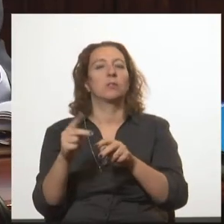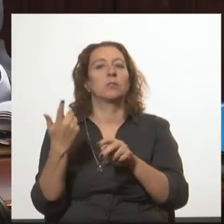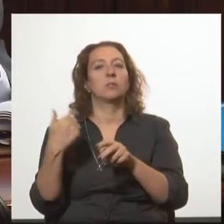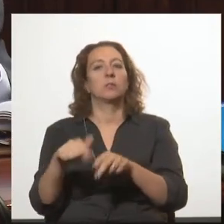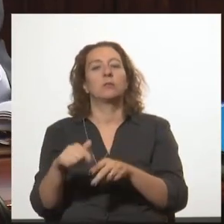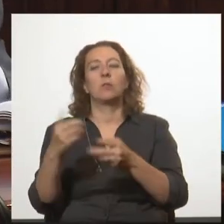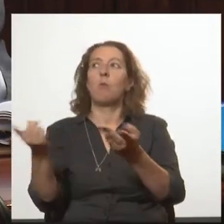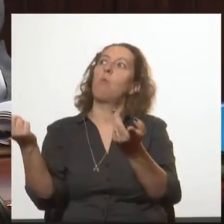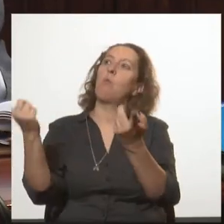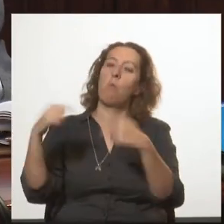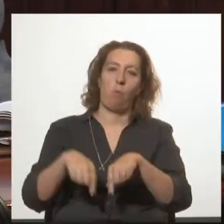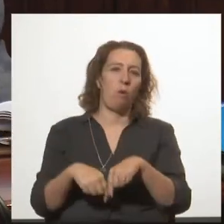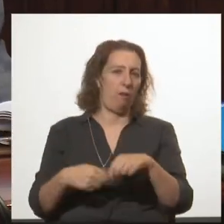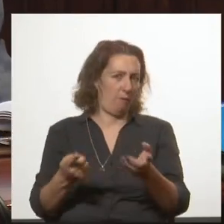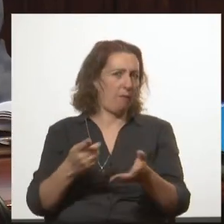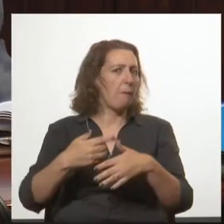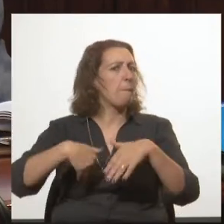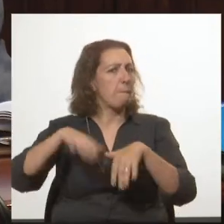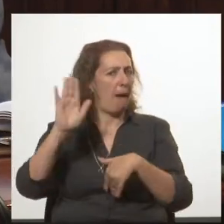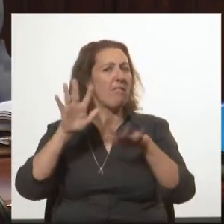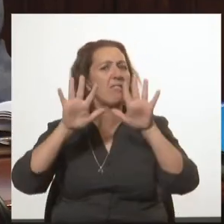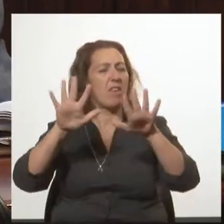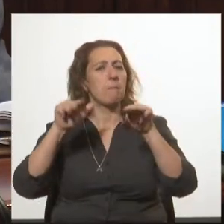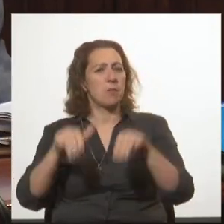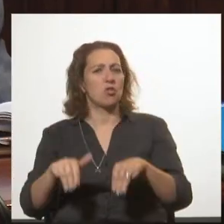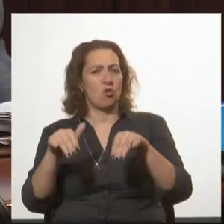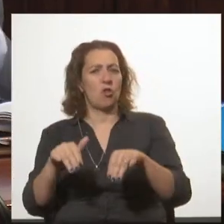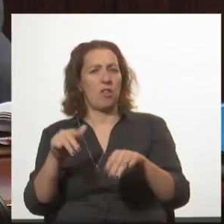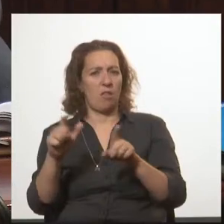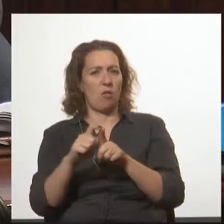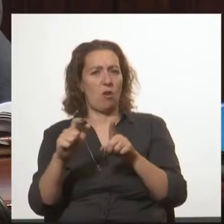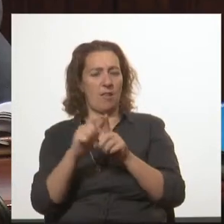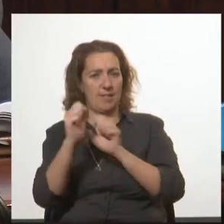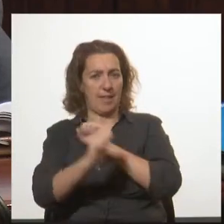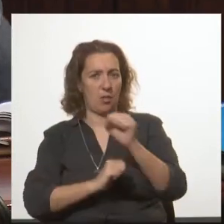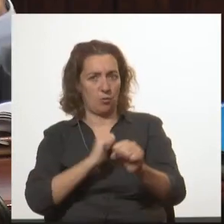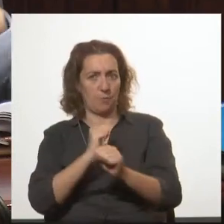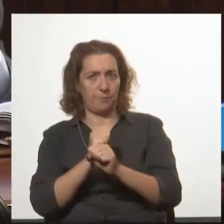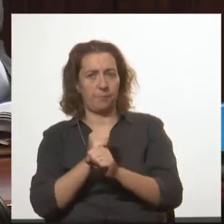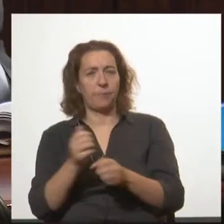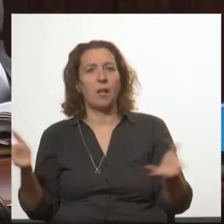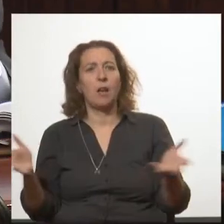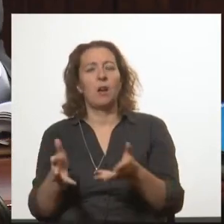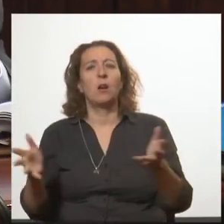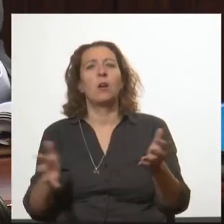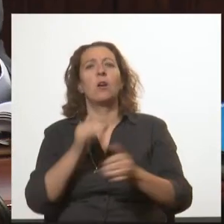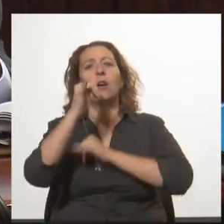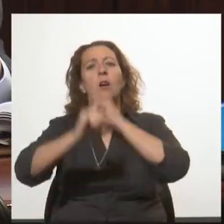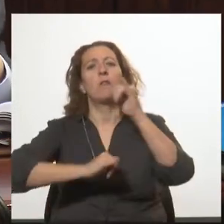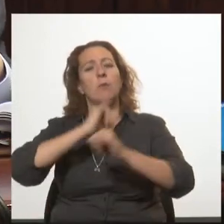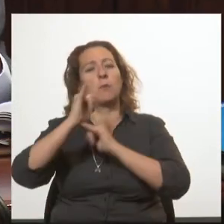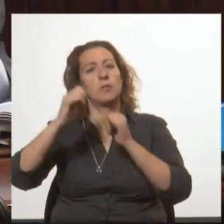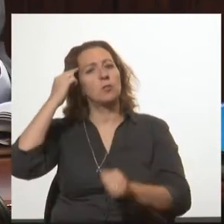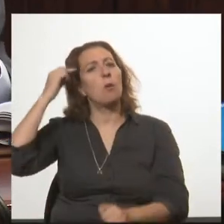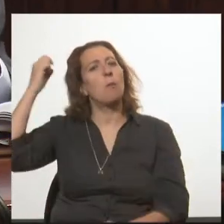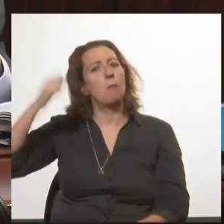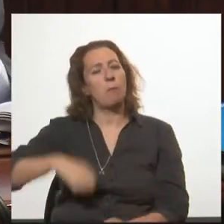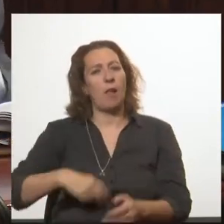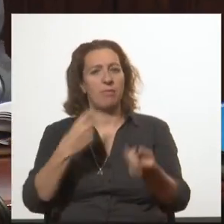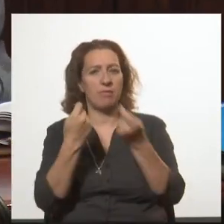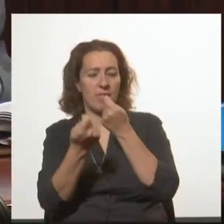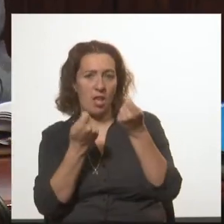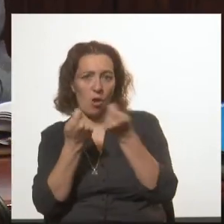retorno de un poco más de 10 millones de dólares anuales ahora que la información de los planes de negocio dejó de ser